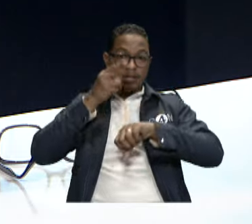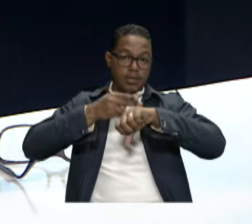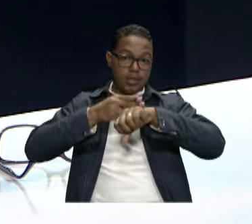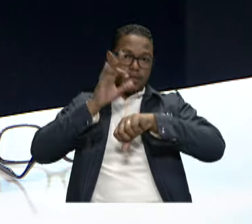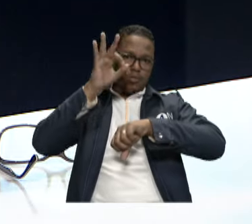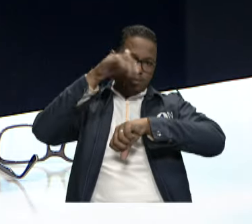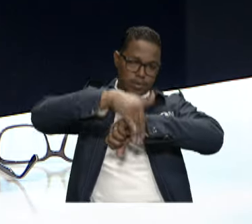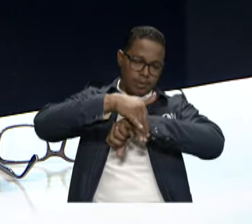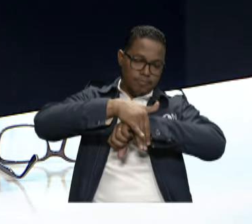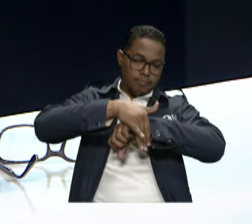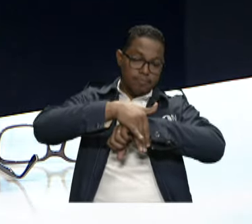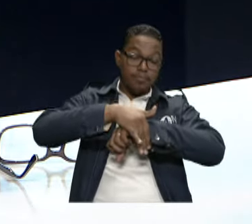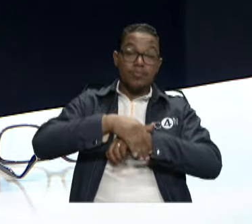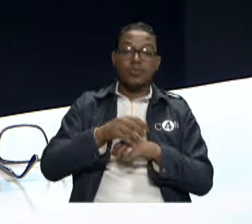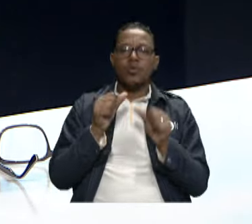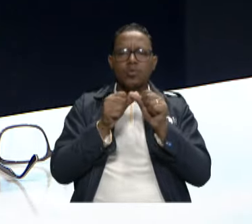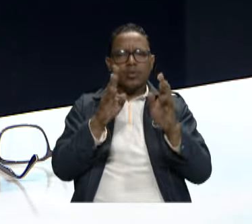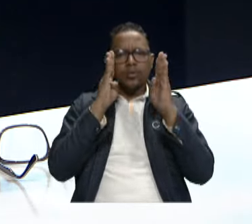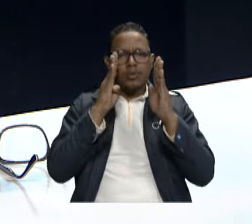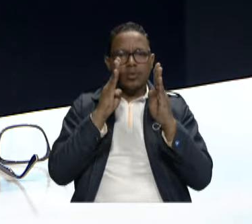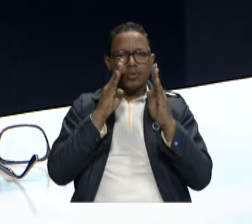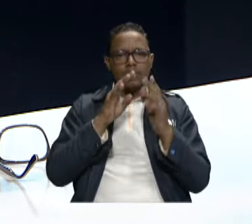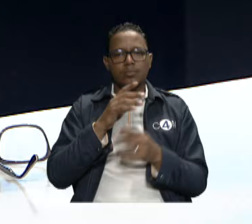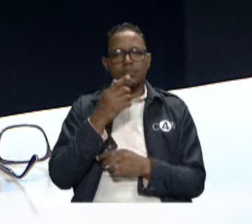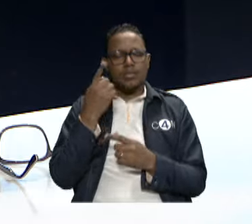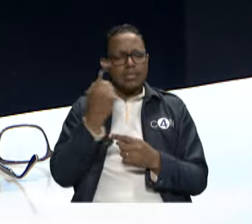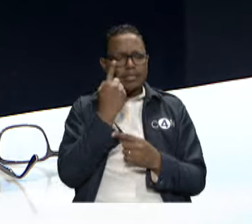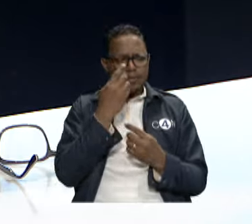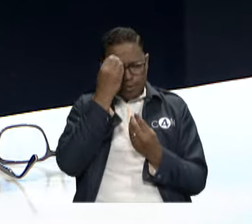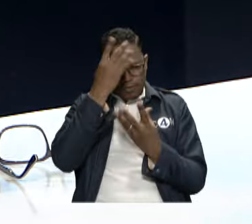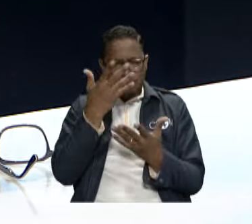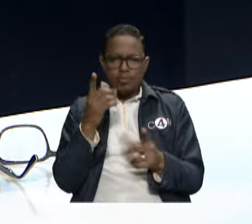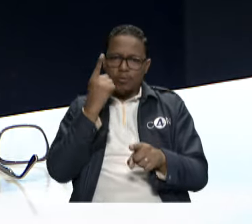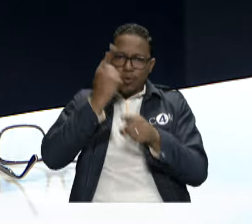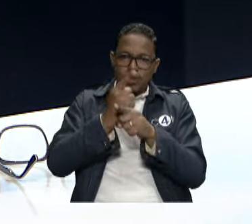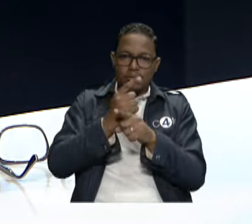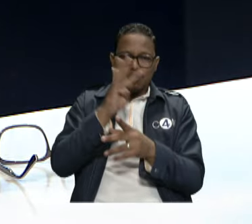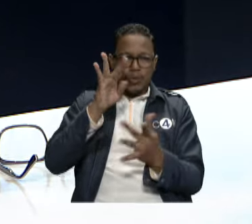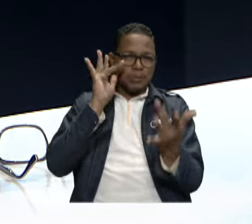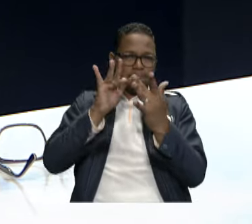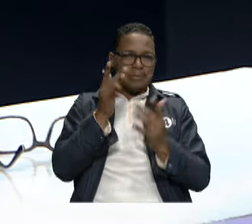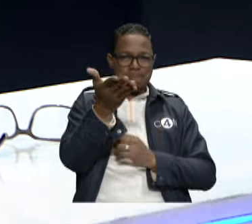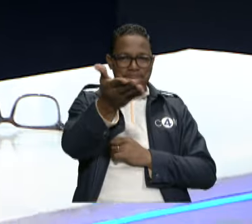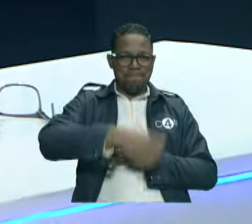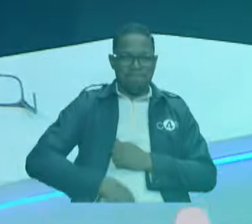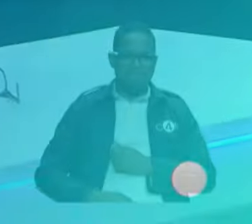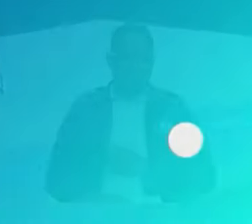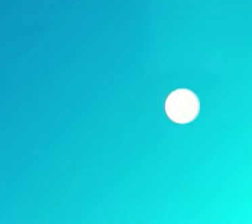como 9 de la noche. Manténgase al tanto con nosotros para que esté siempre bien informados. El 4 conecta.